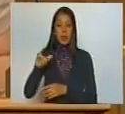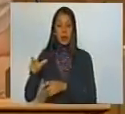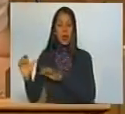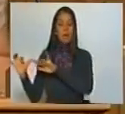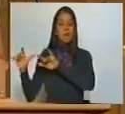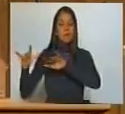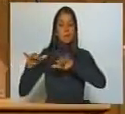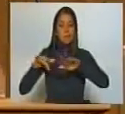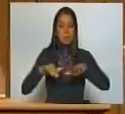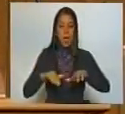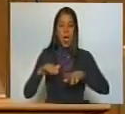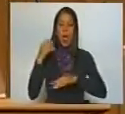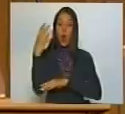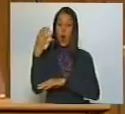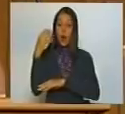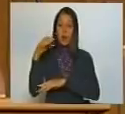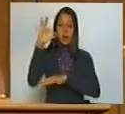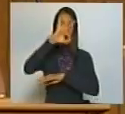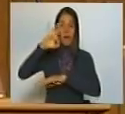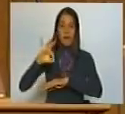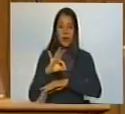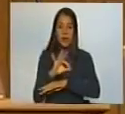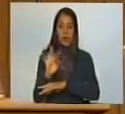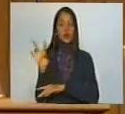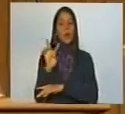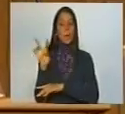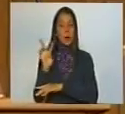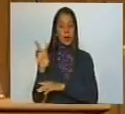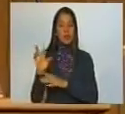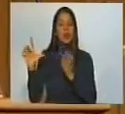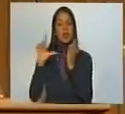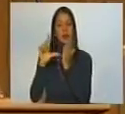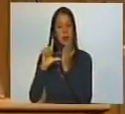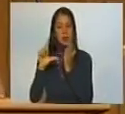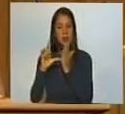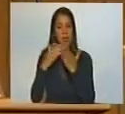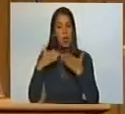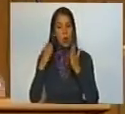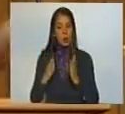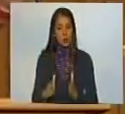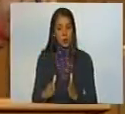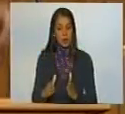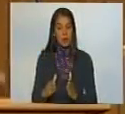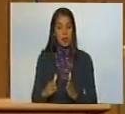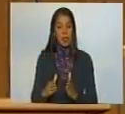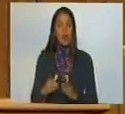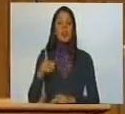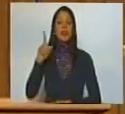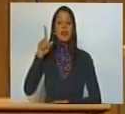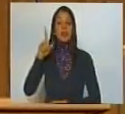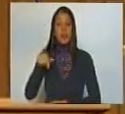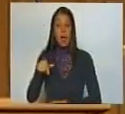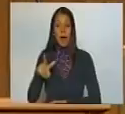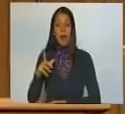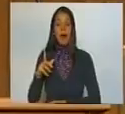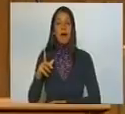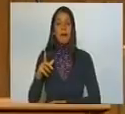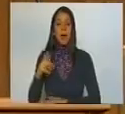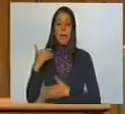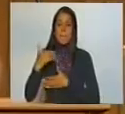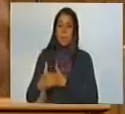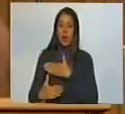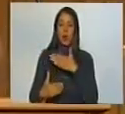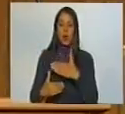congreso de la Federación Venezolana de Estudiantes de Educación Media. Además, compañeros que vienen de un